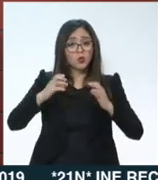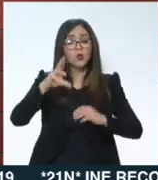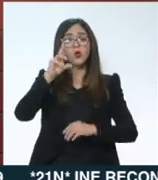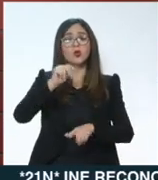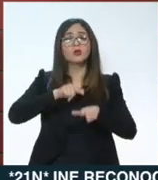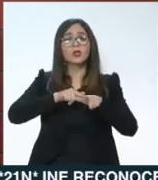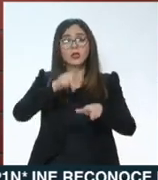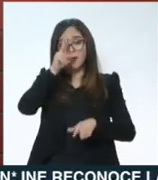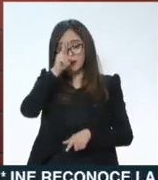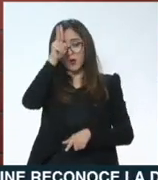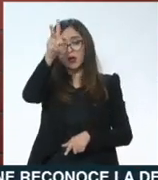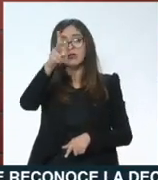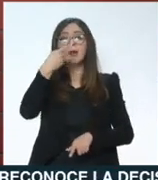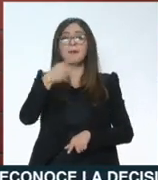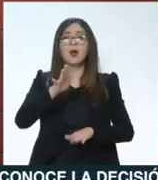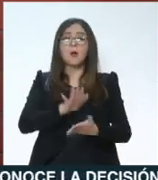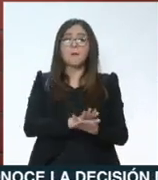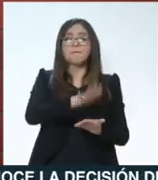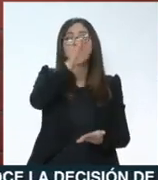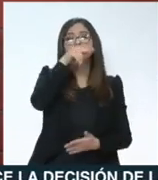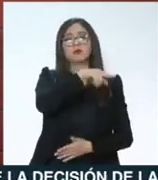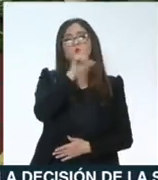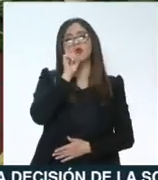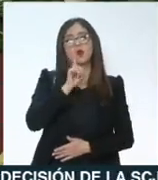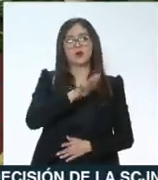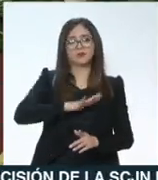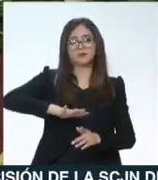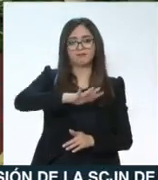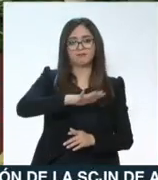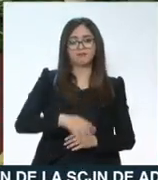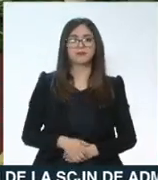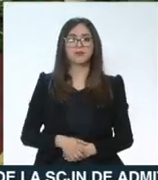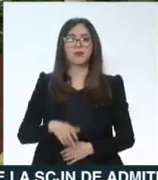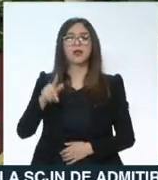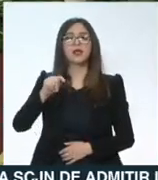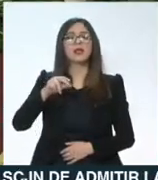violencia, principalmente hacia las mujeres. Así es. Tania Galicia Carmona, jefa de